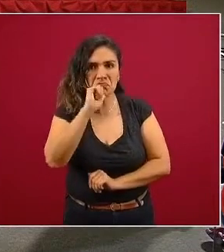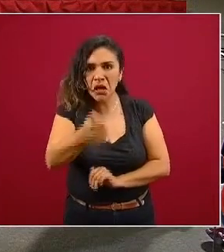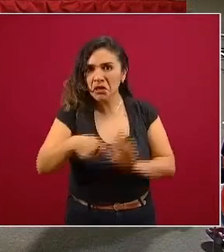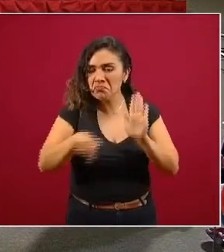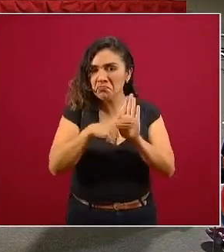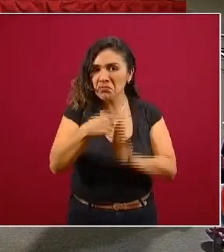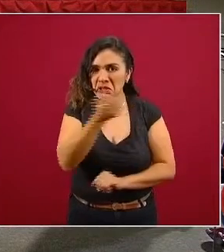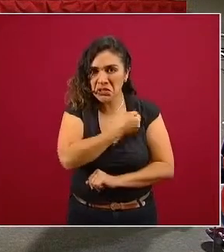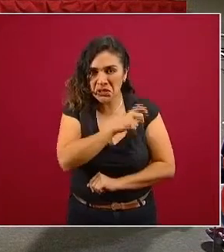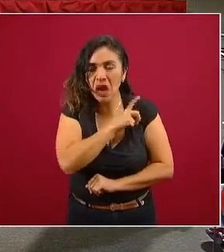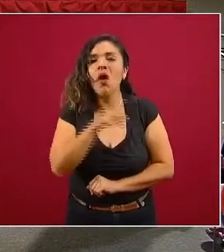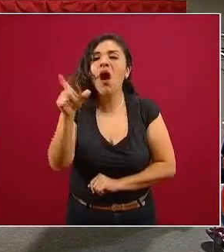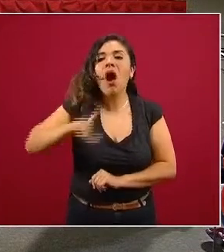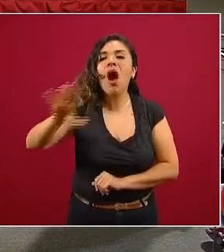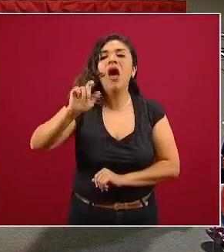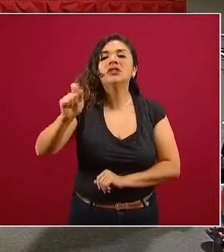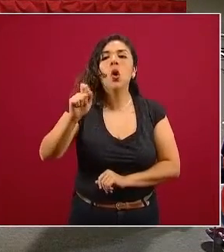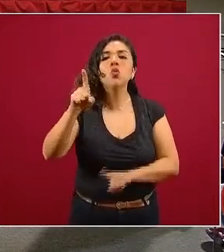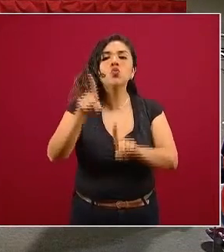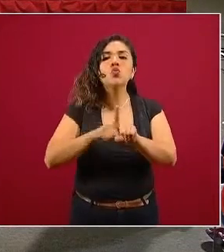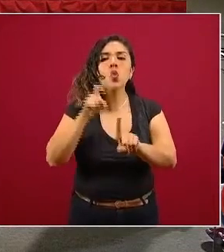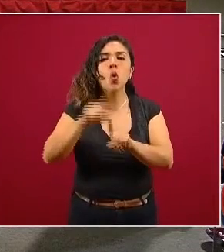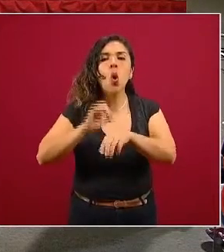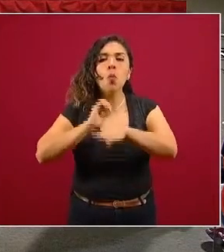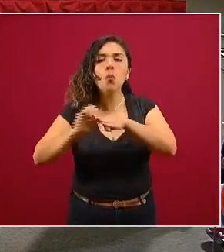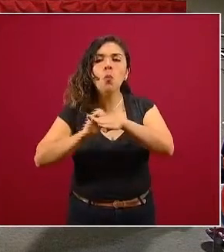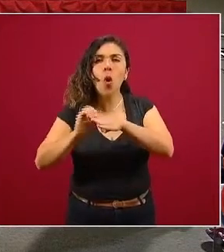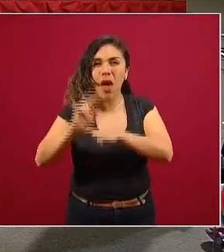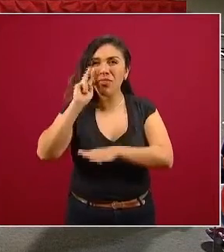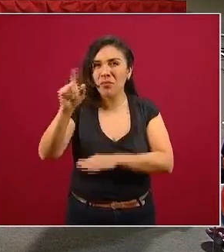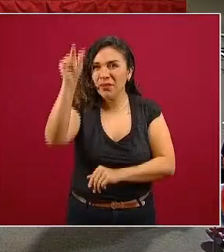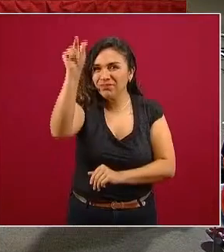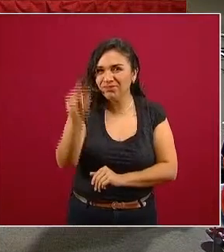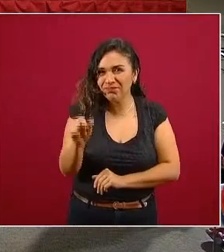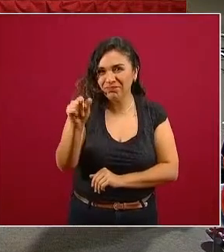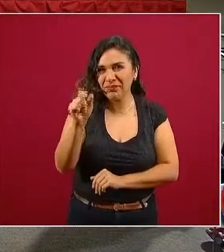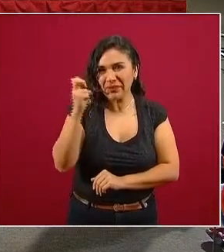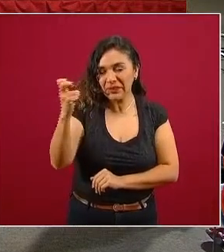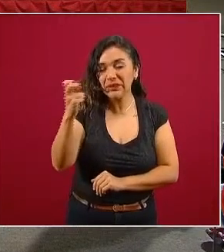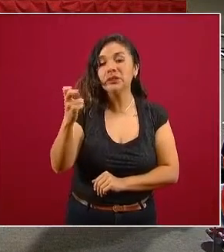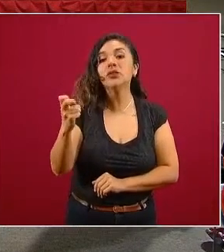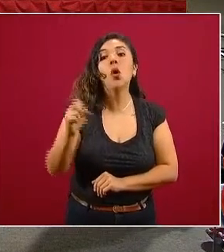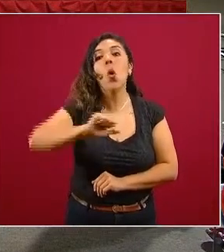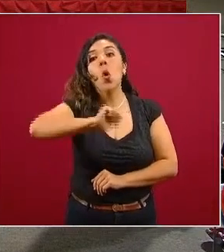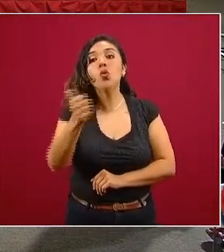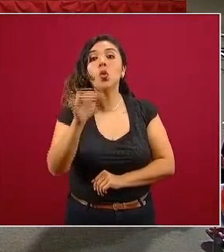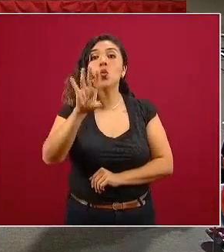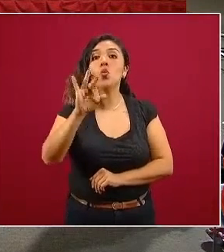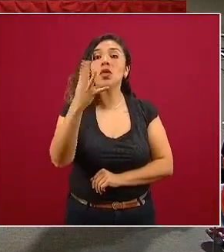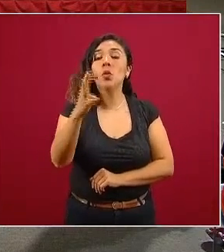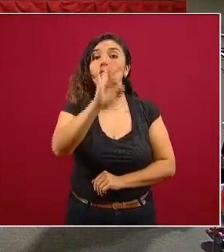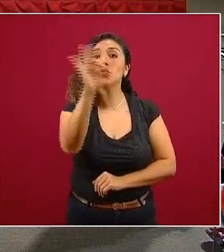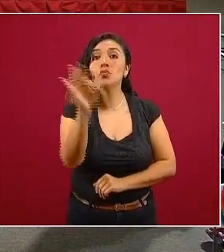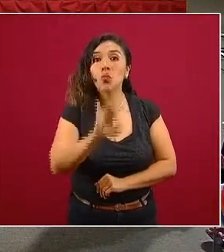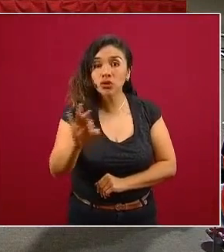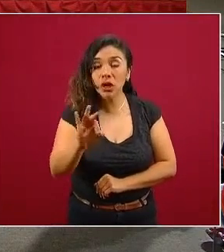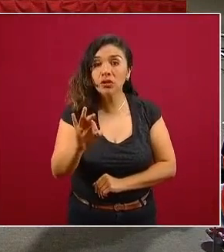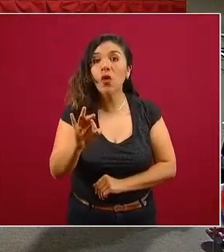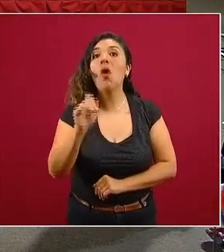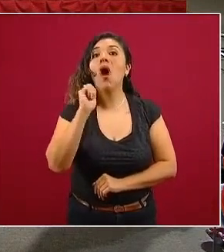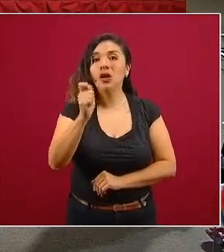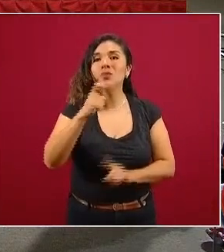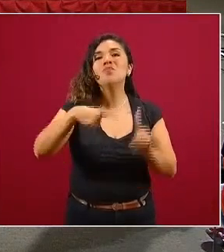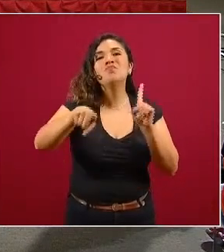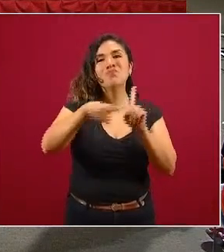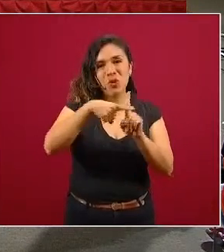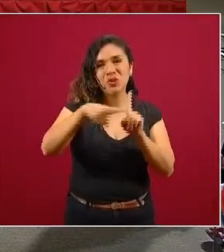están precisamente representadas en las barras de color morado que están en la parte superior y el 44% de ellas